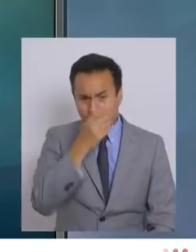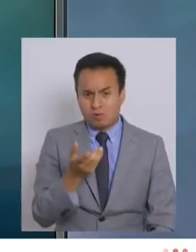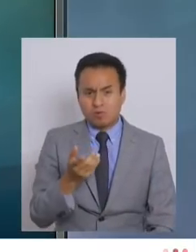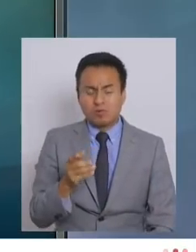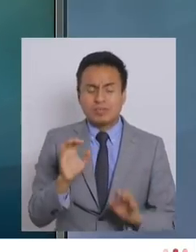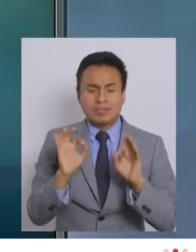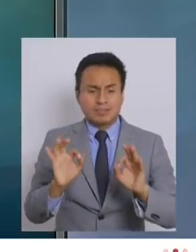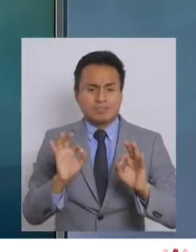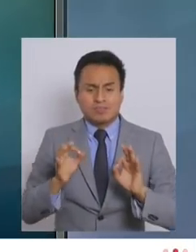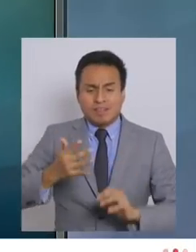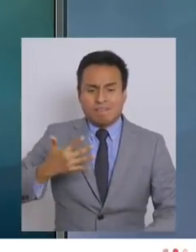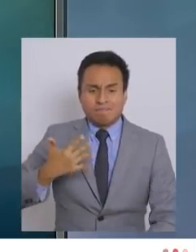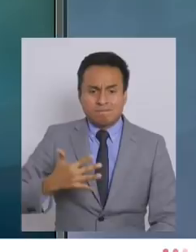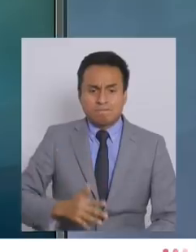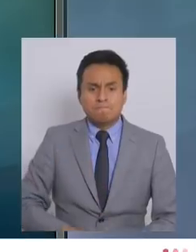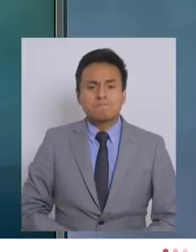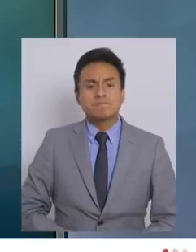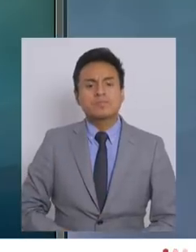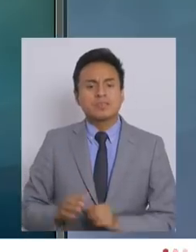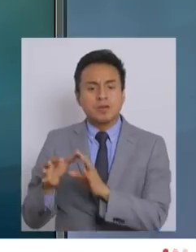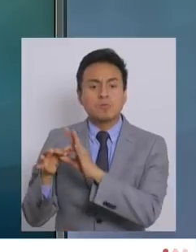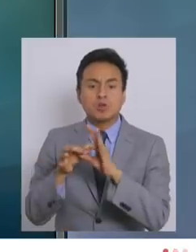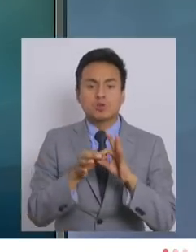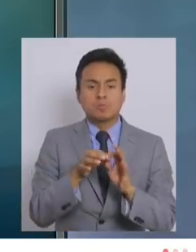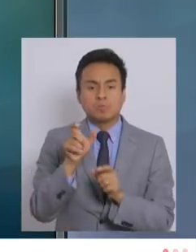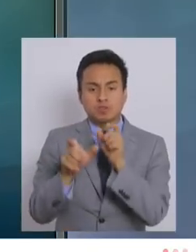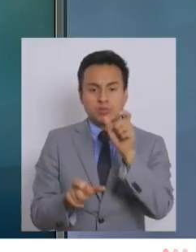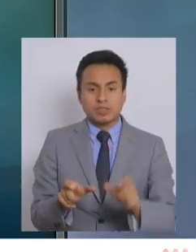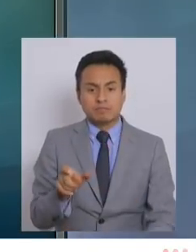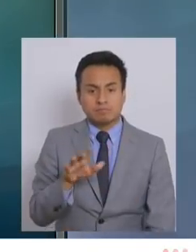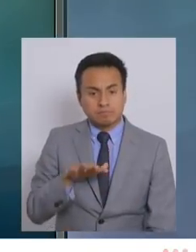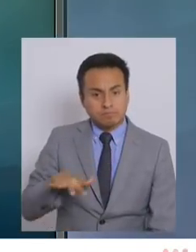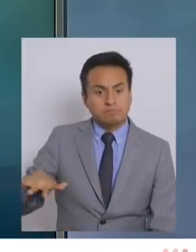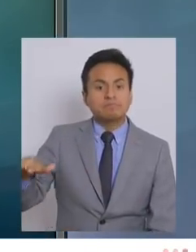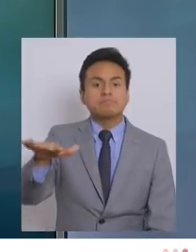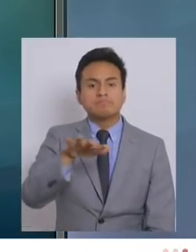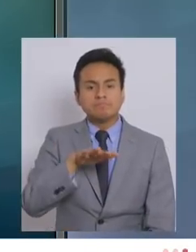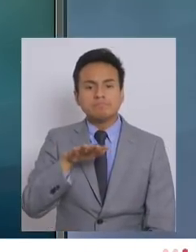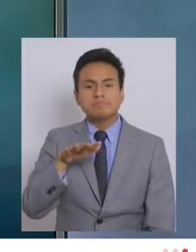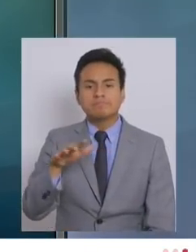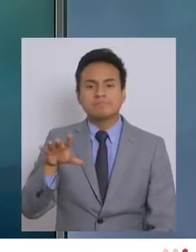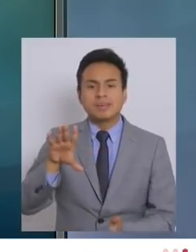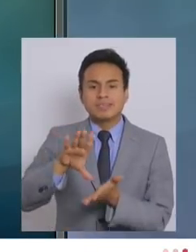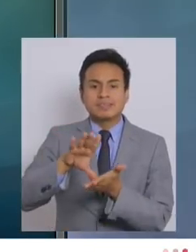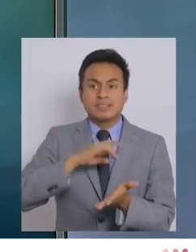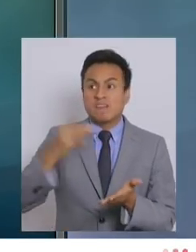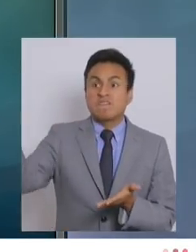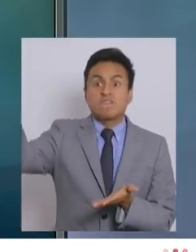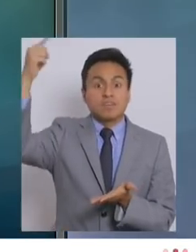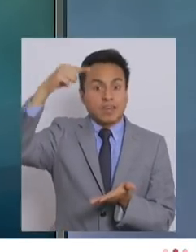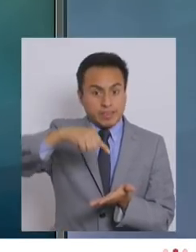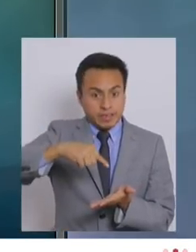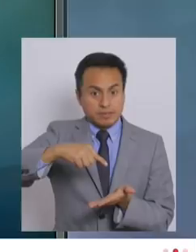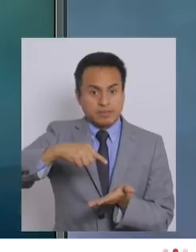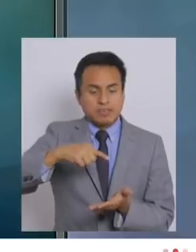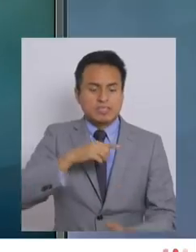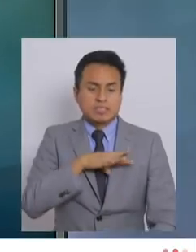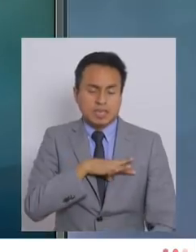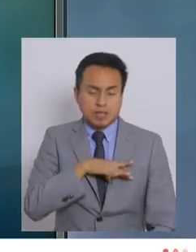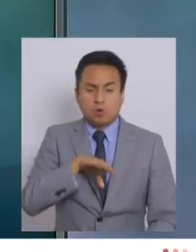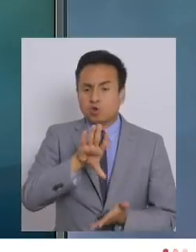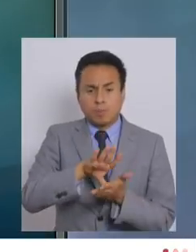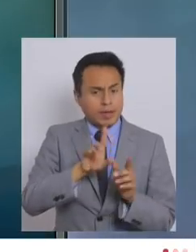excepcional por ello toda persona e ingresa al país ya sea chileno